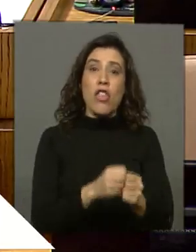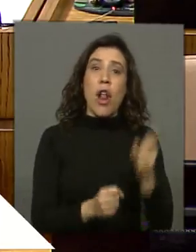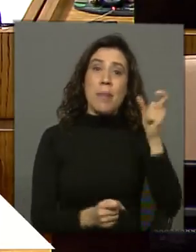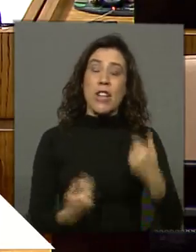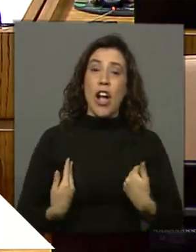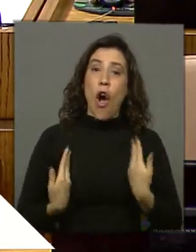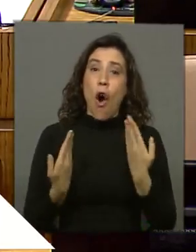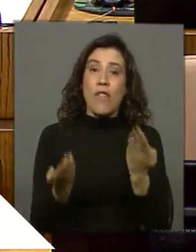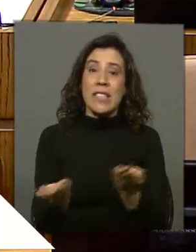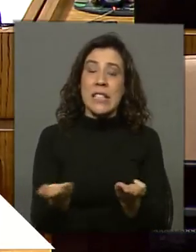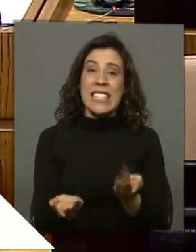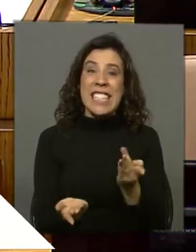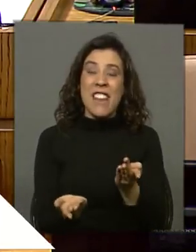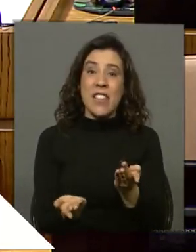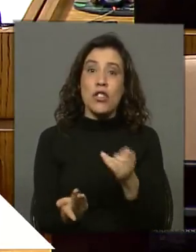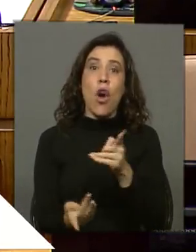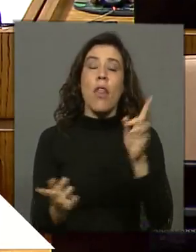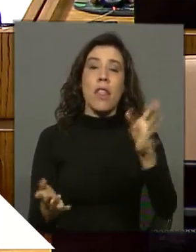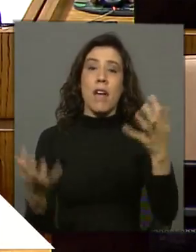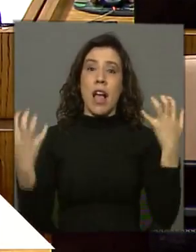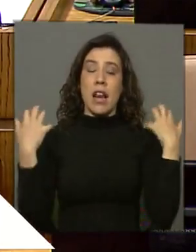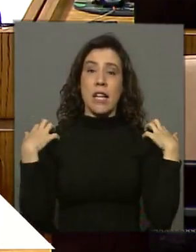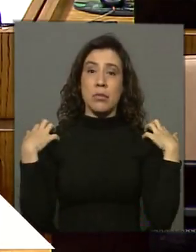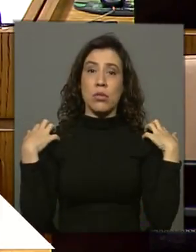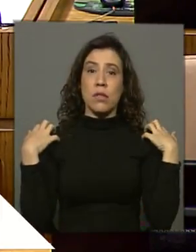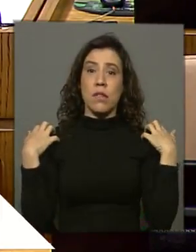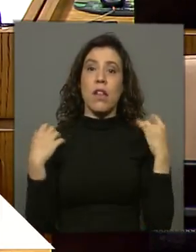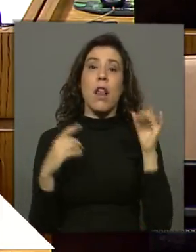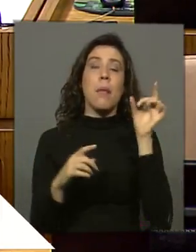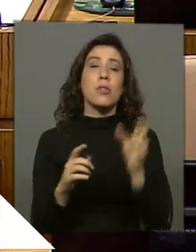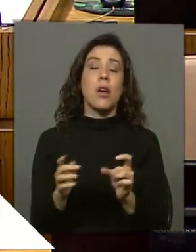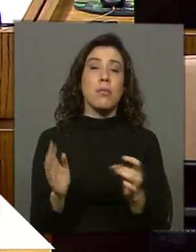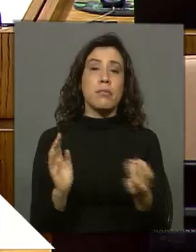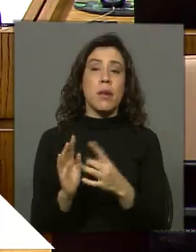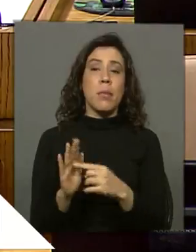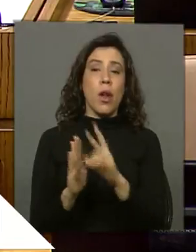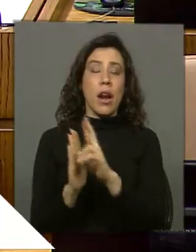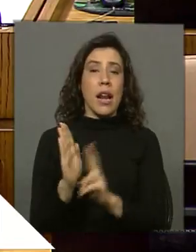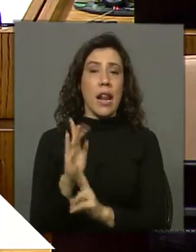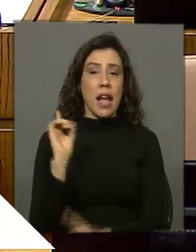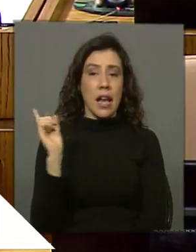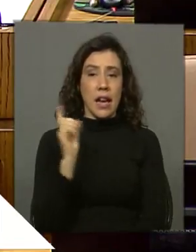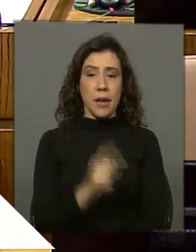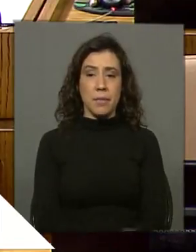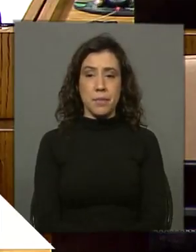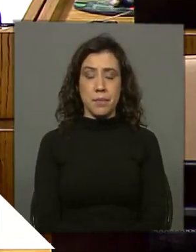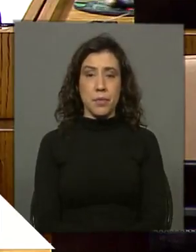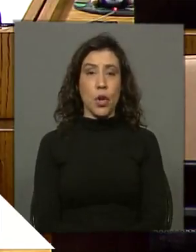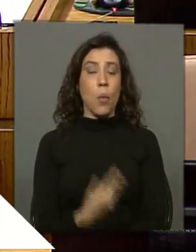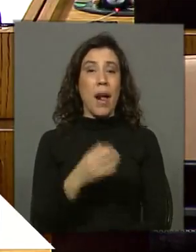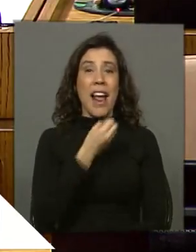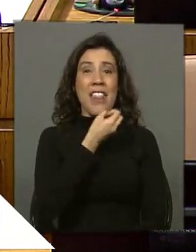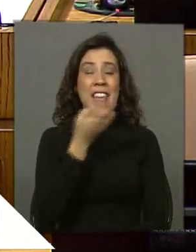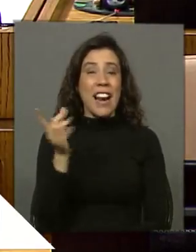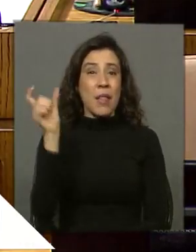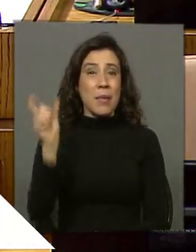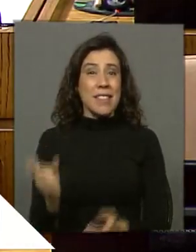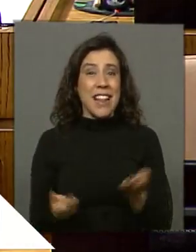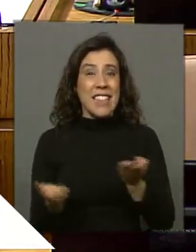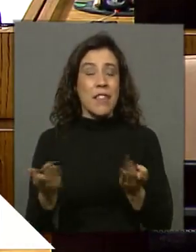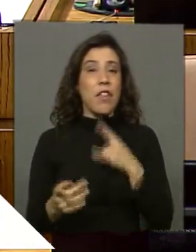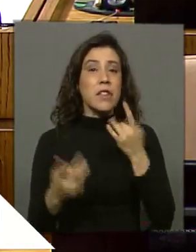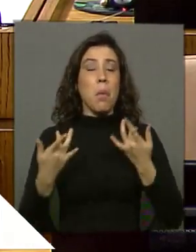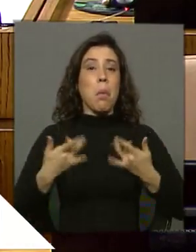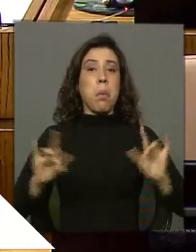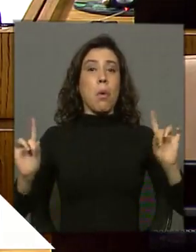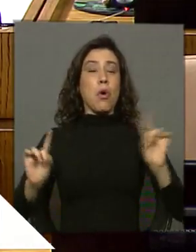de servicio será civilmente responsable sin perjuicio de la responsabilidad infraccional que corresponda de acuerdo a las reglas generales cualquier declaración del proveedor en orden de eximir